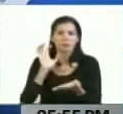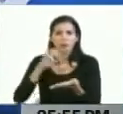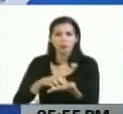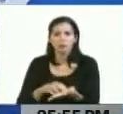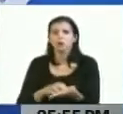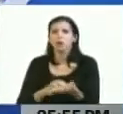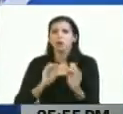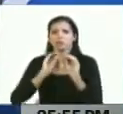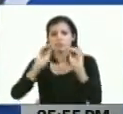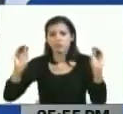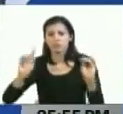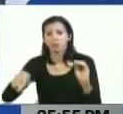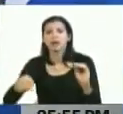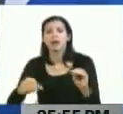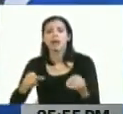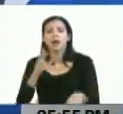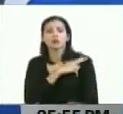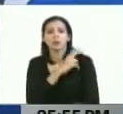venezolano.